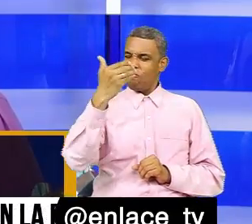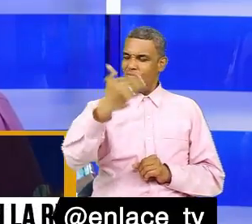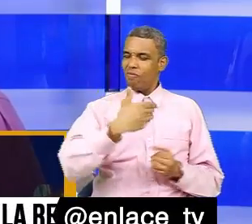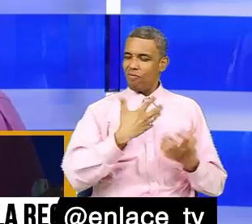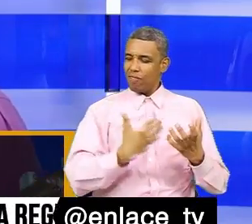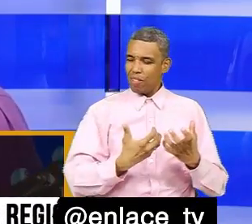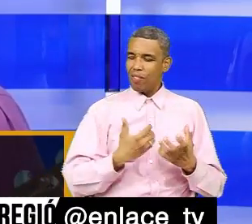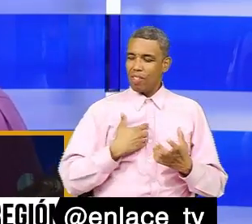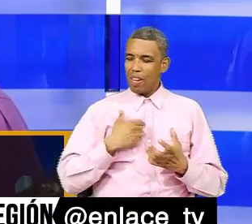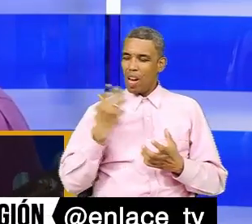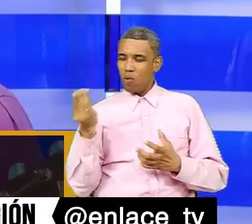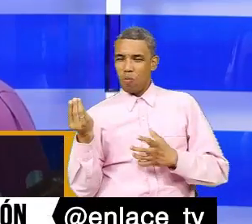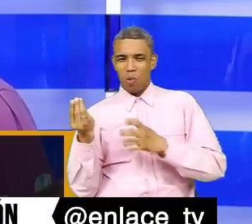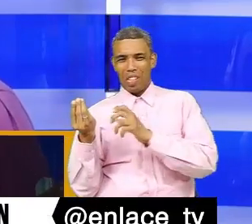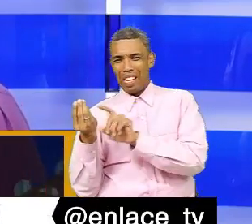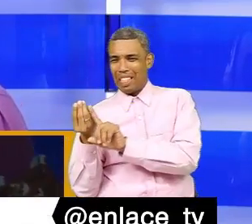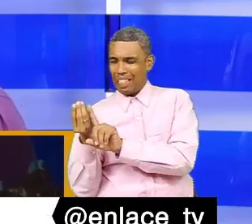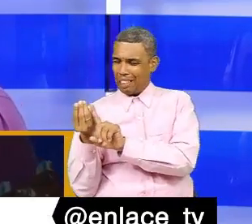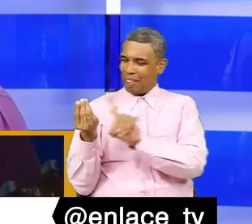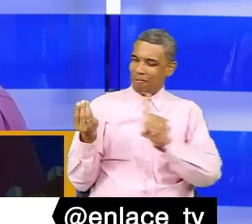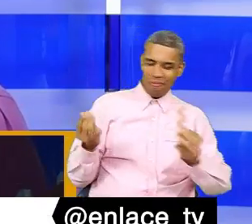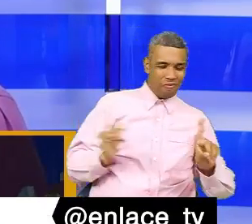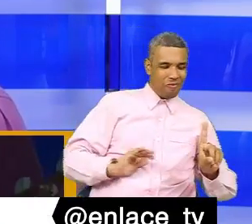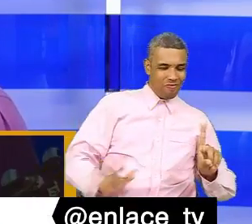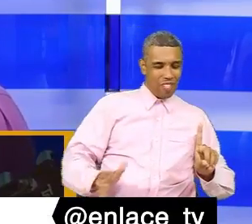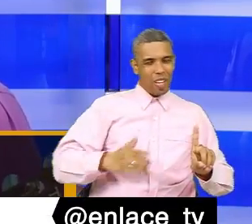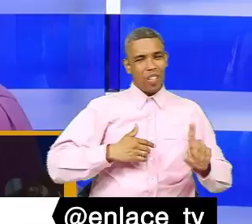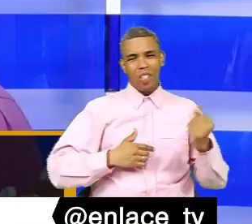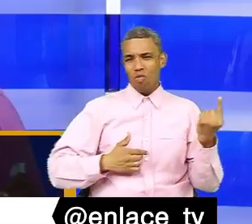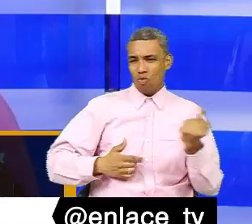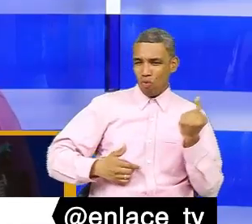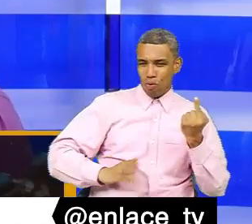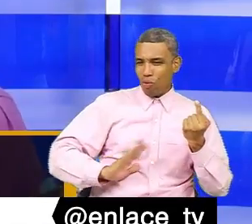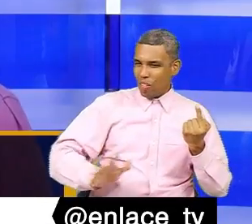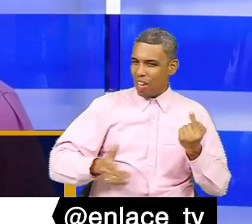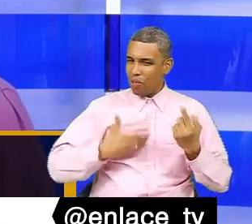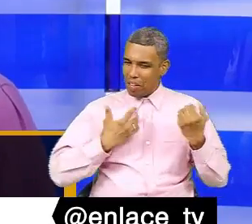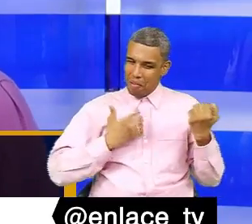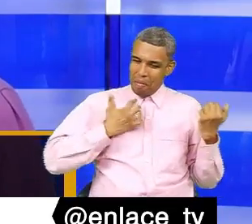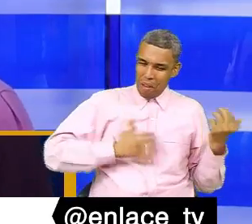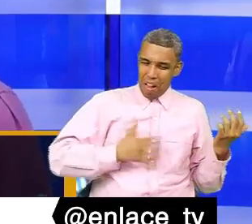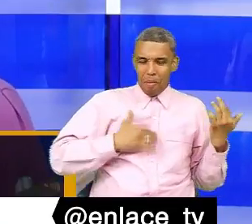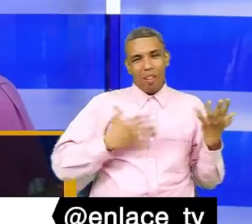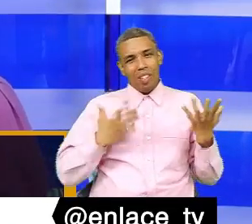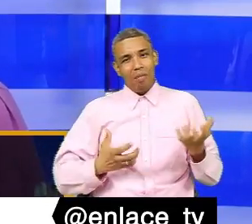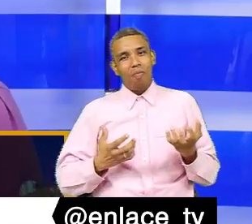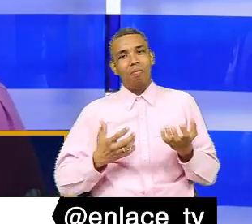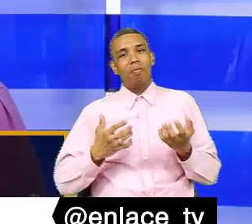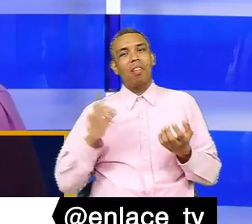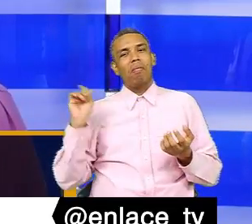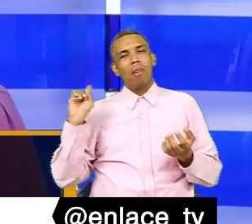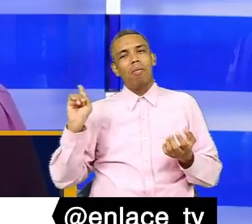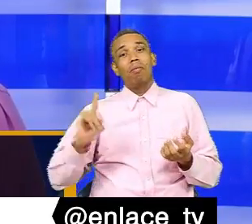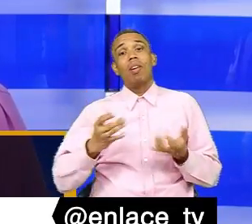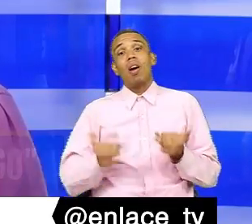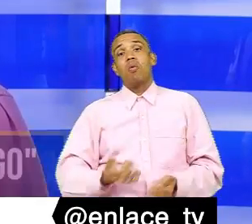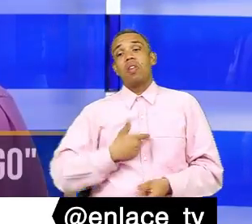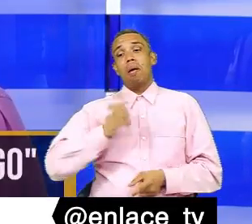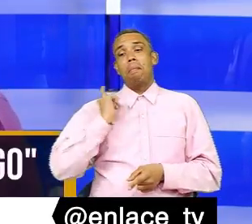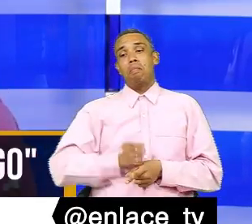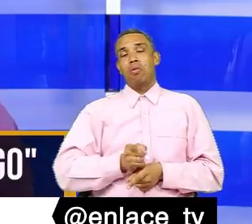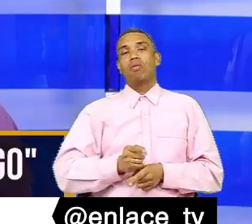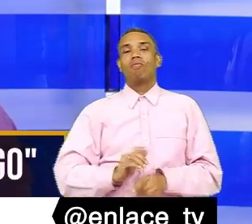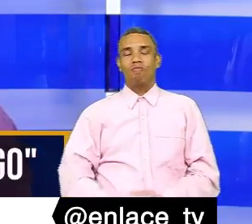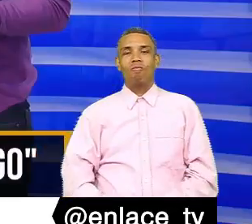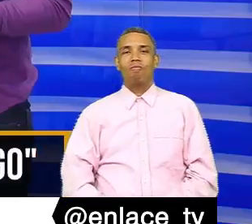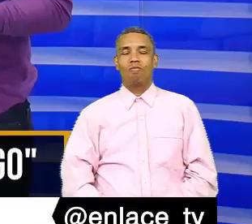trabajándole, por fin dio a luz lo que tenemos ahora en manos, que es mi proyecto, y este, el nombre que lleva, Quédate